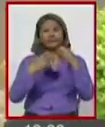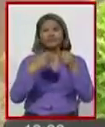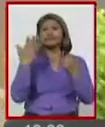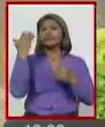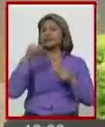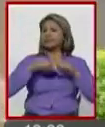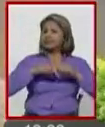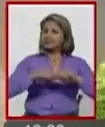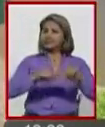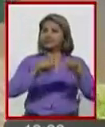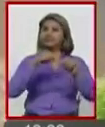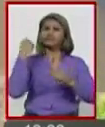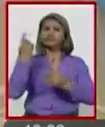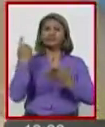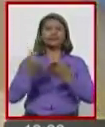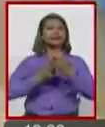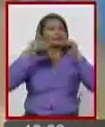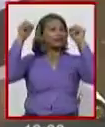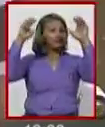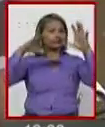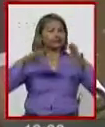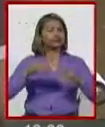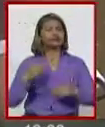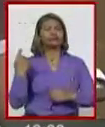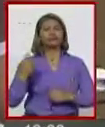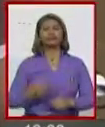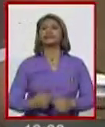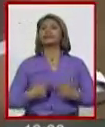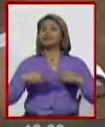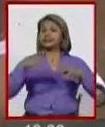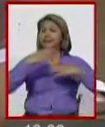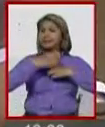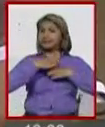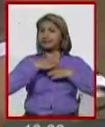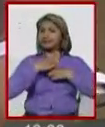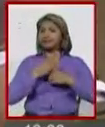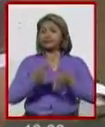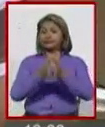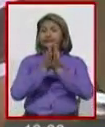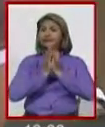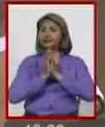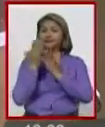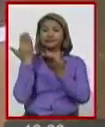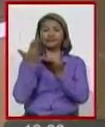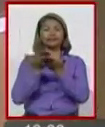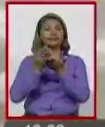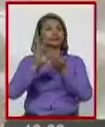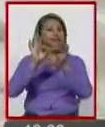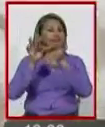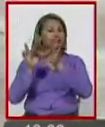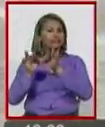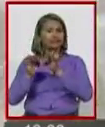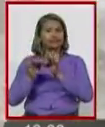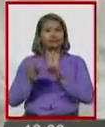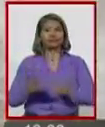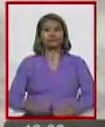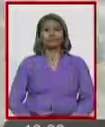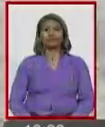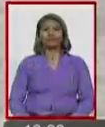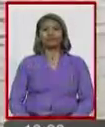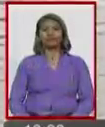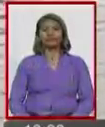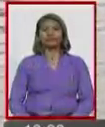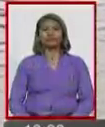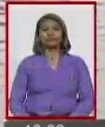problema, que es constante las veces que llueve. Ya varias veces hemos ido a hacerle un pedido que venga y nos arregle pues